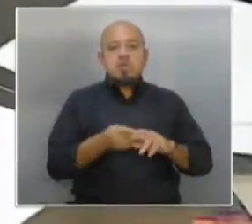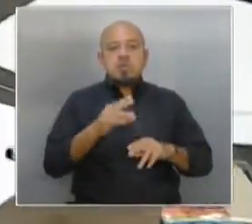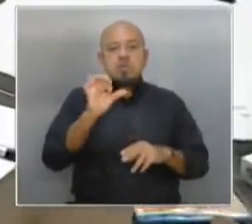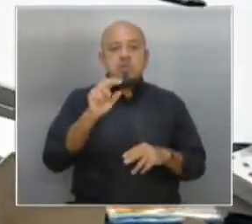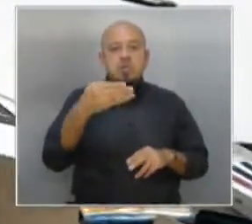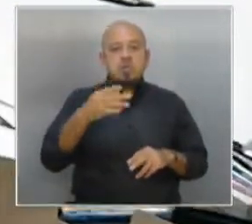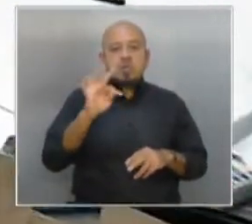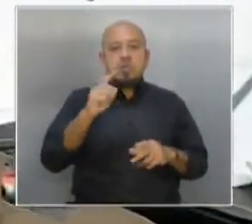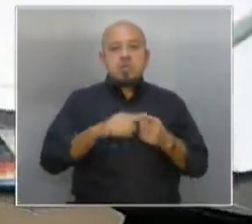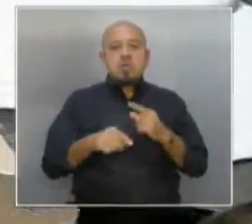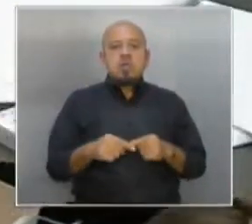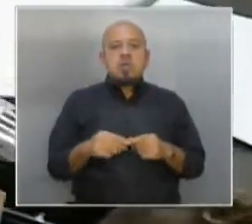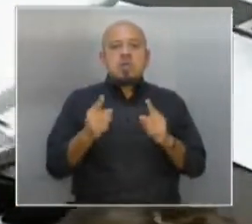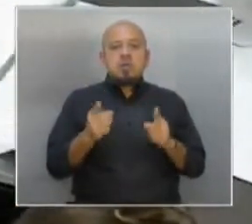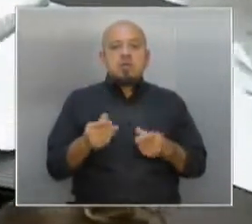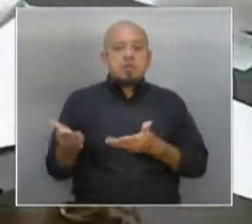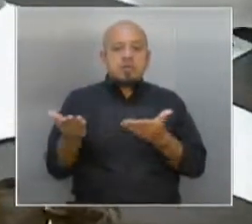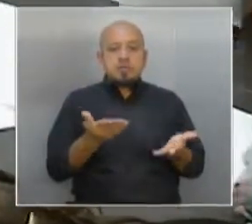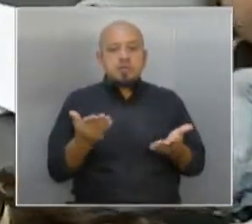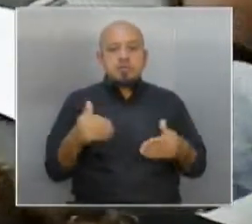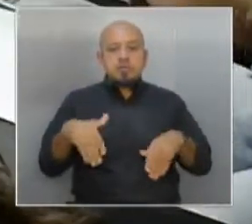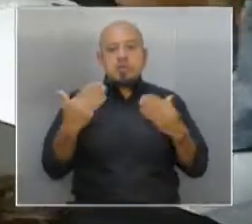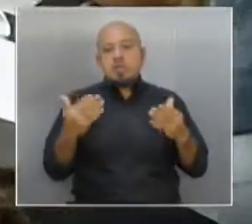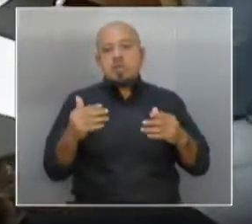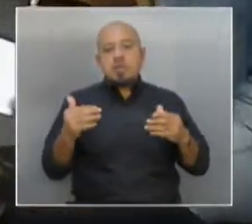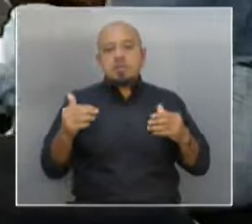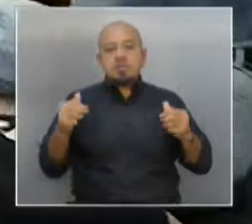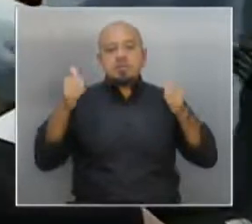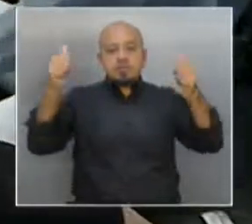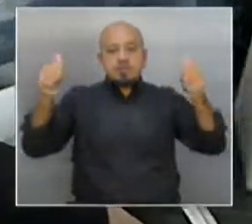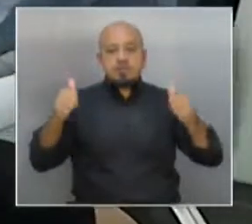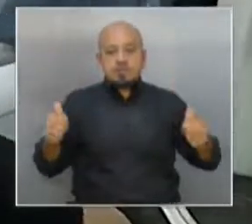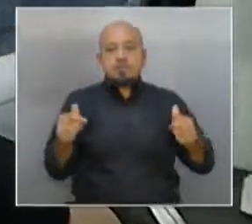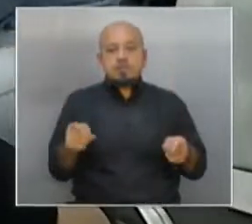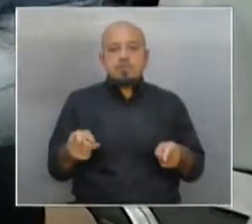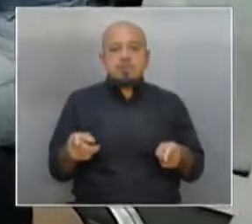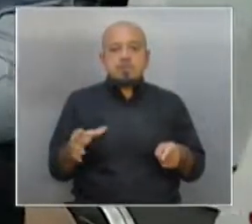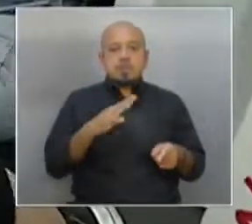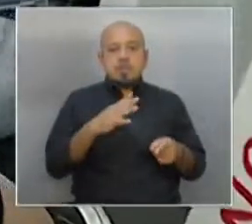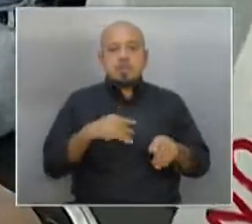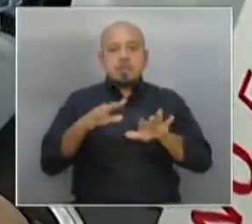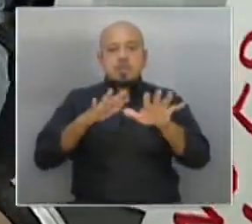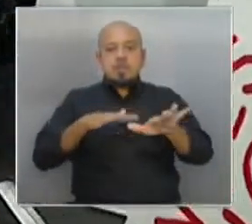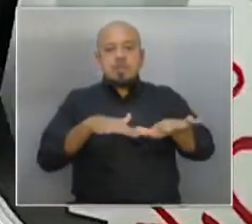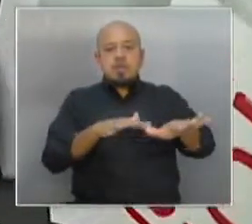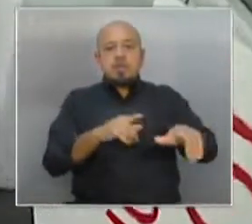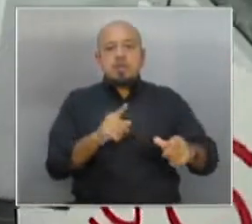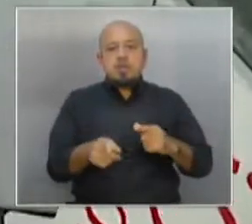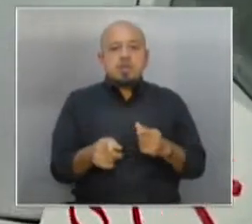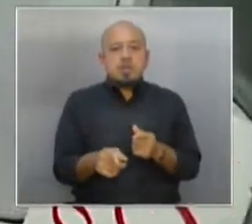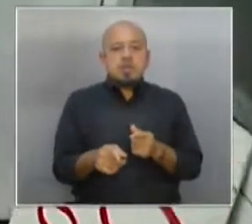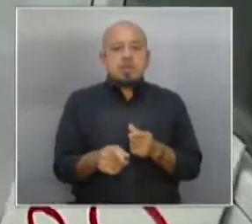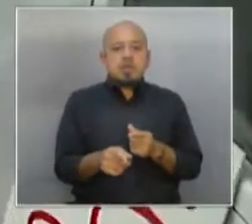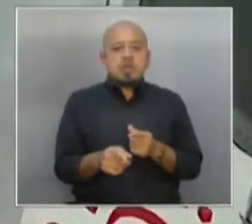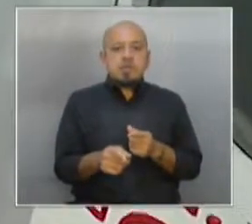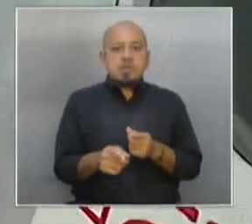crearon, aunque también tenemos la invitación de que cualquier cartel que esté en la marcha se acerque. Aunque no hayan participado del taller.